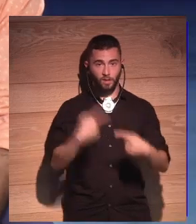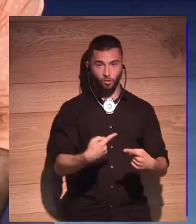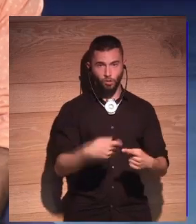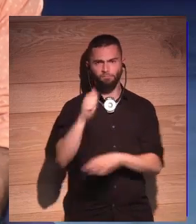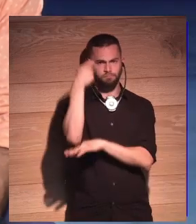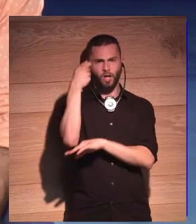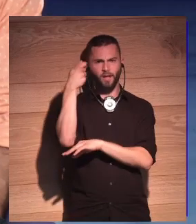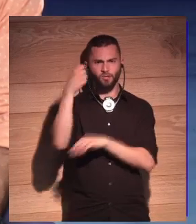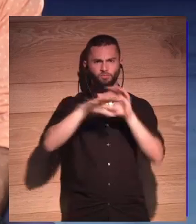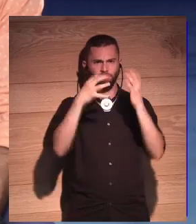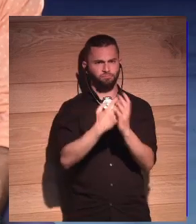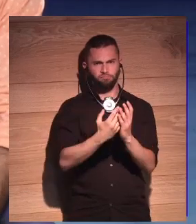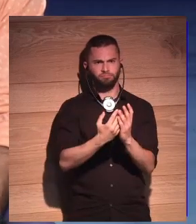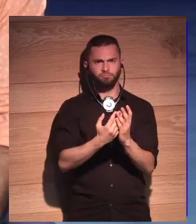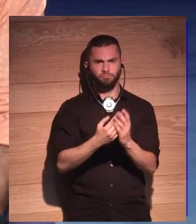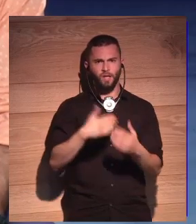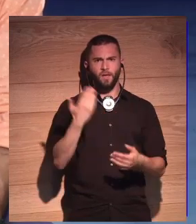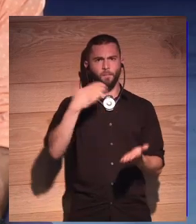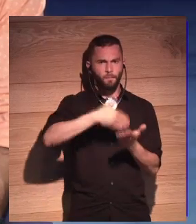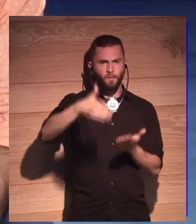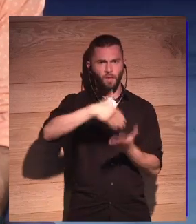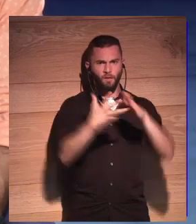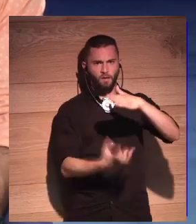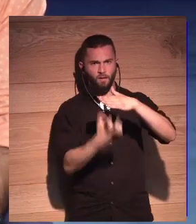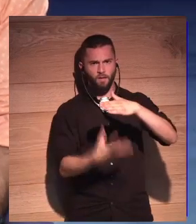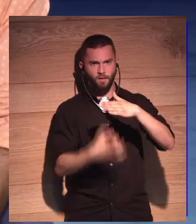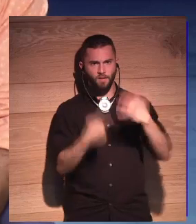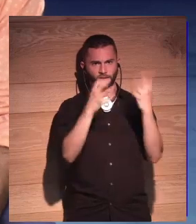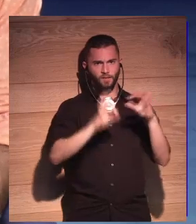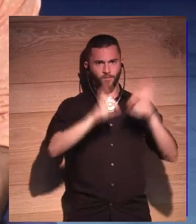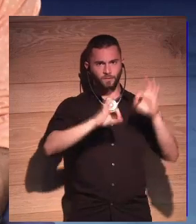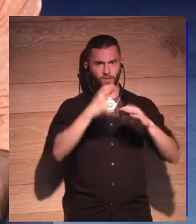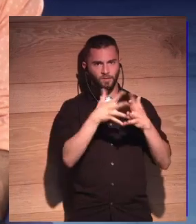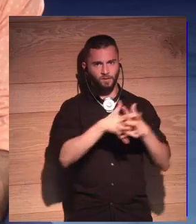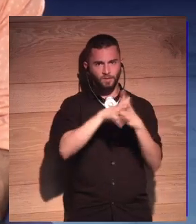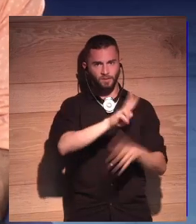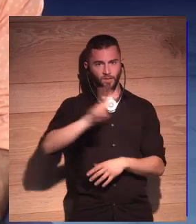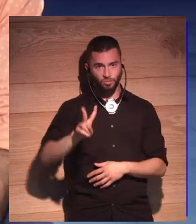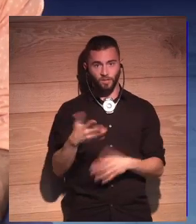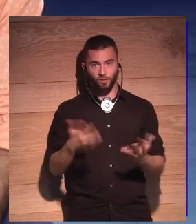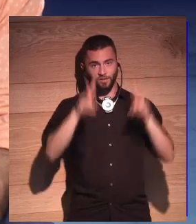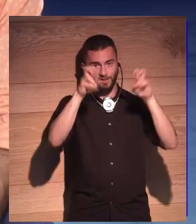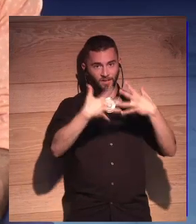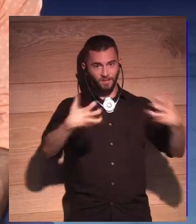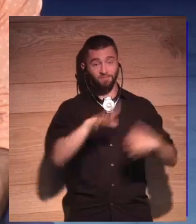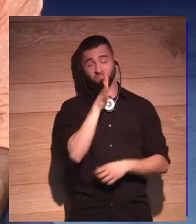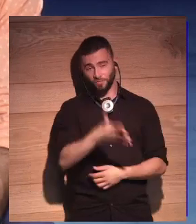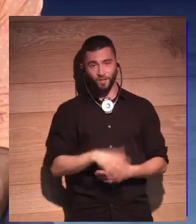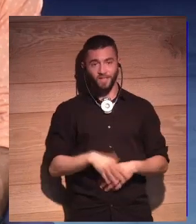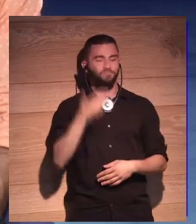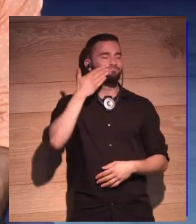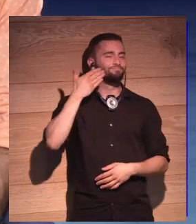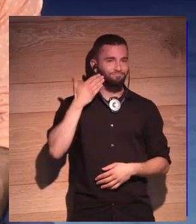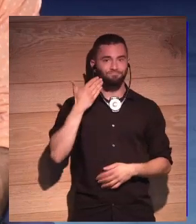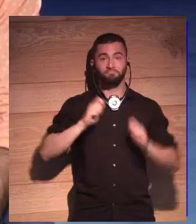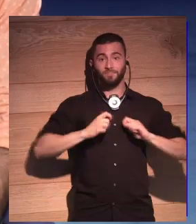hemos superado el 1 millón de descargas, el 70% desde Estados Unidos, y de ahí, pues bueno, un poco este titular que la verdad que nos enorgullece,